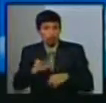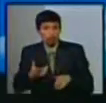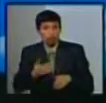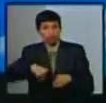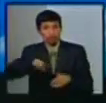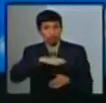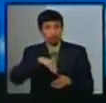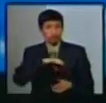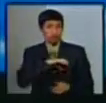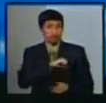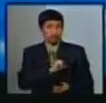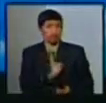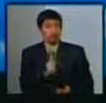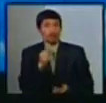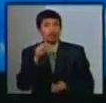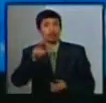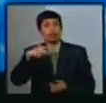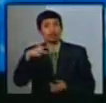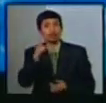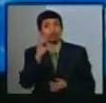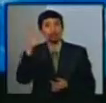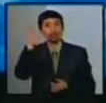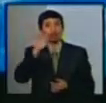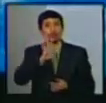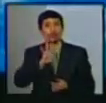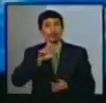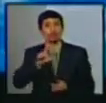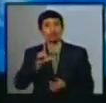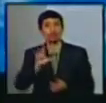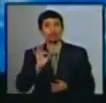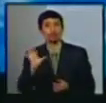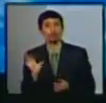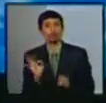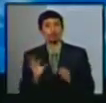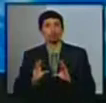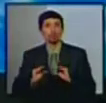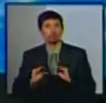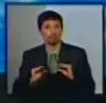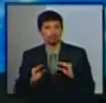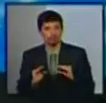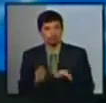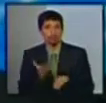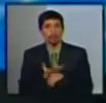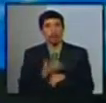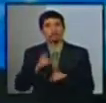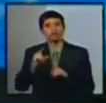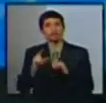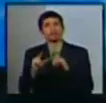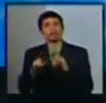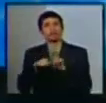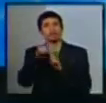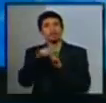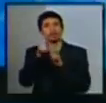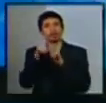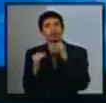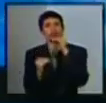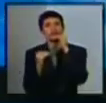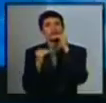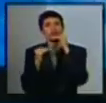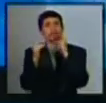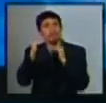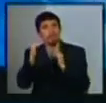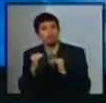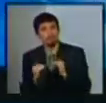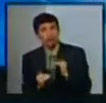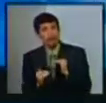nuestra capital es de 18 grados con un 47% de humedad relativa del ambiente. Revisemos ahora cuáles fueron las temperaturas extremas. La mínima fue de